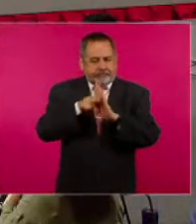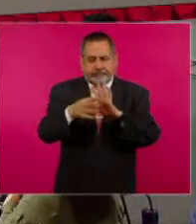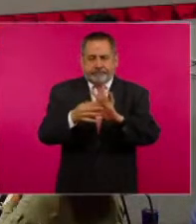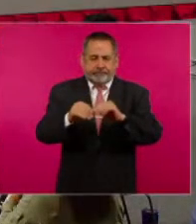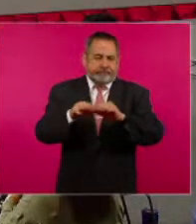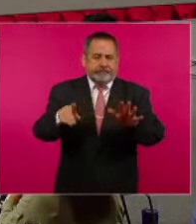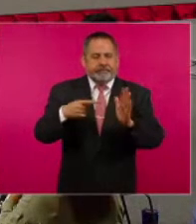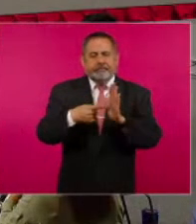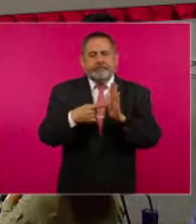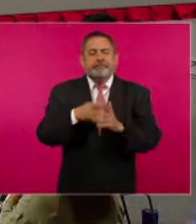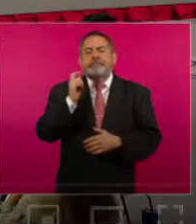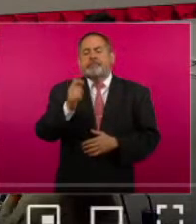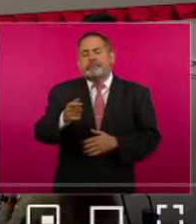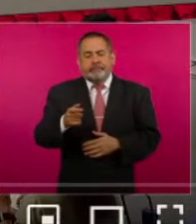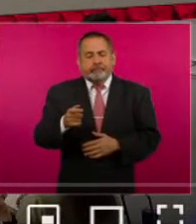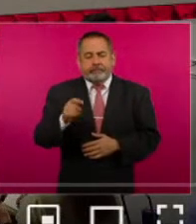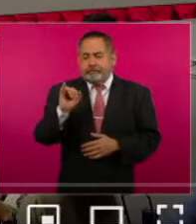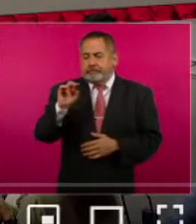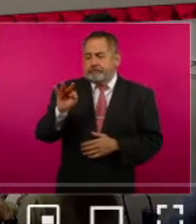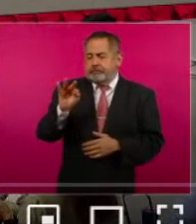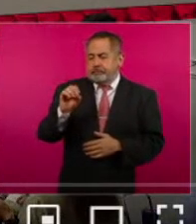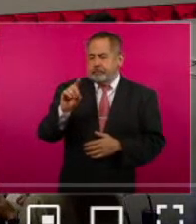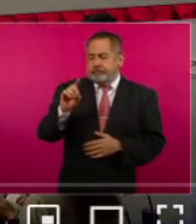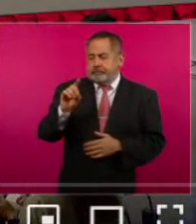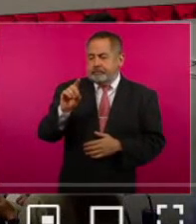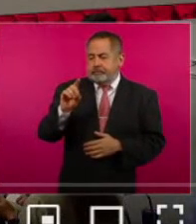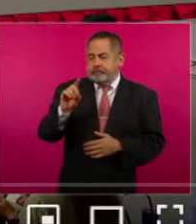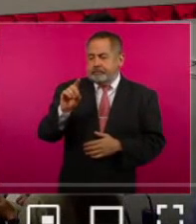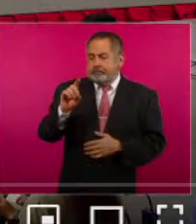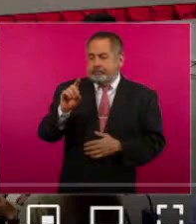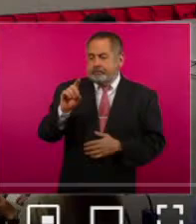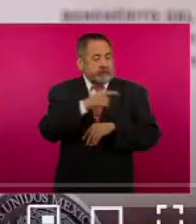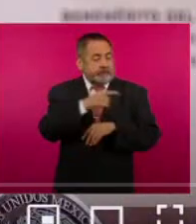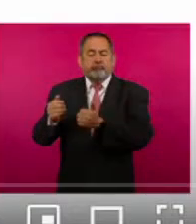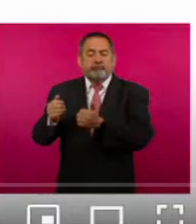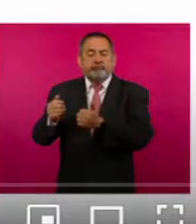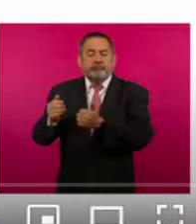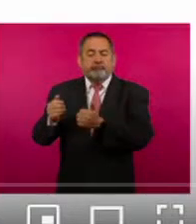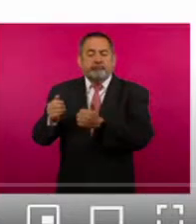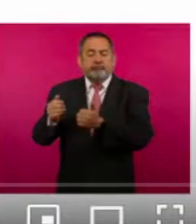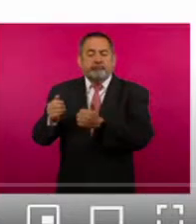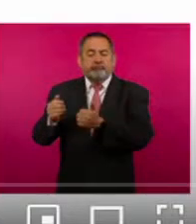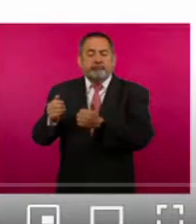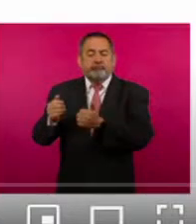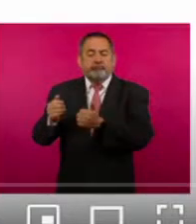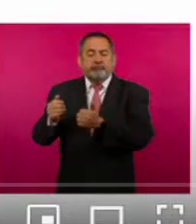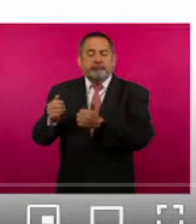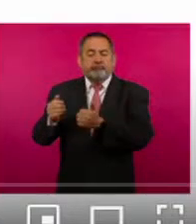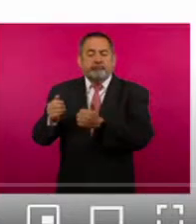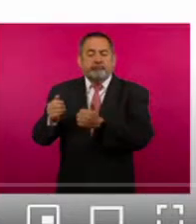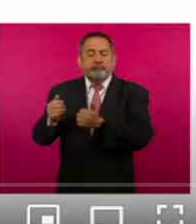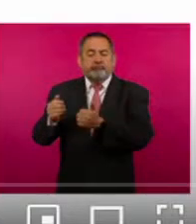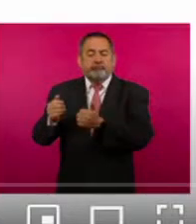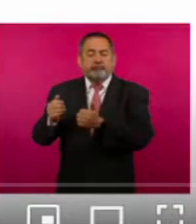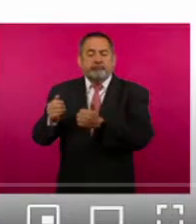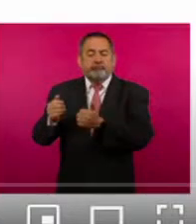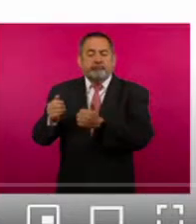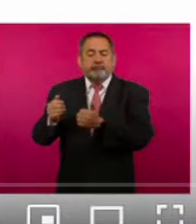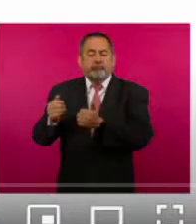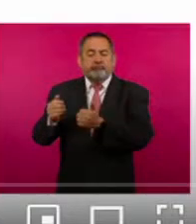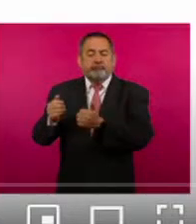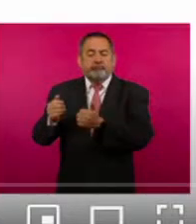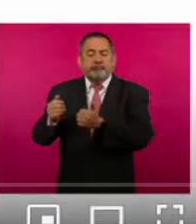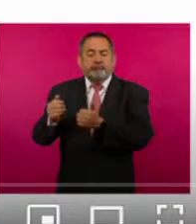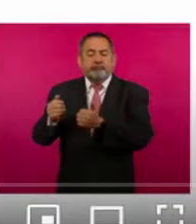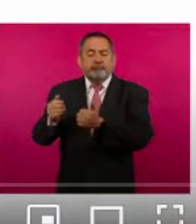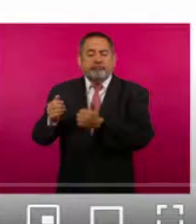Infodemia sobre el manejo de los casos de violencia. ¿Cómo los... Déjenme ver si sí es dice México con más confianza en